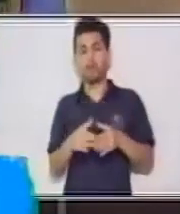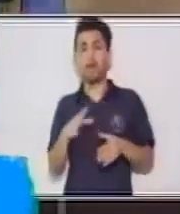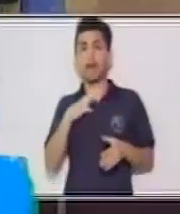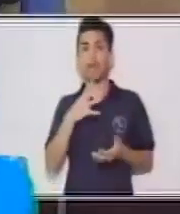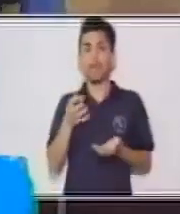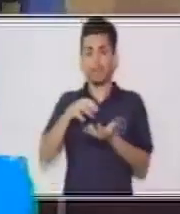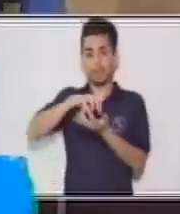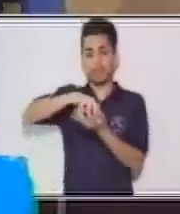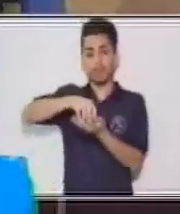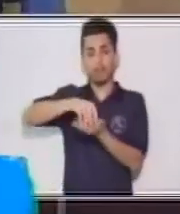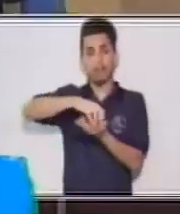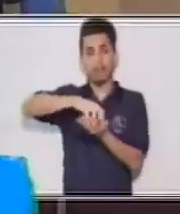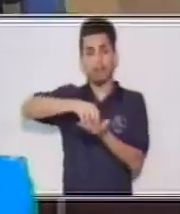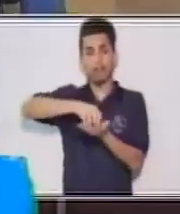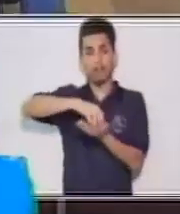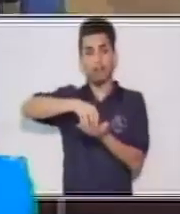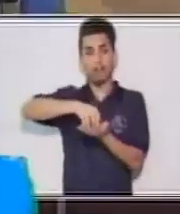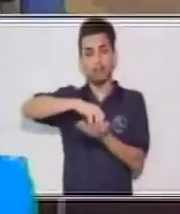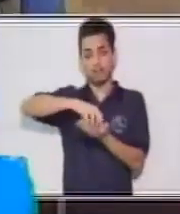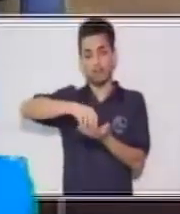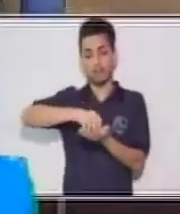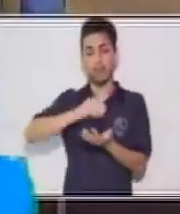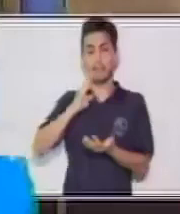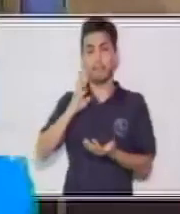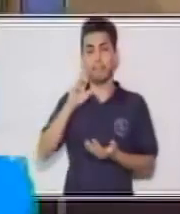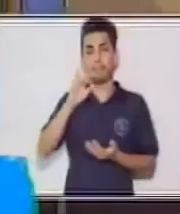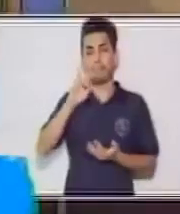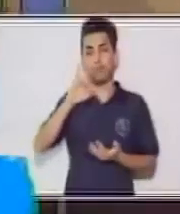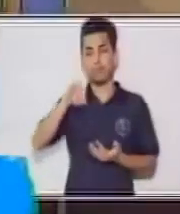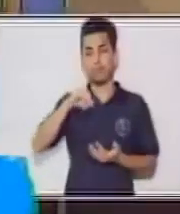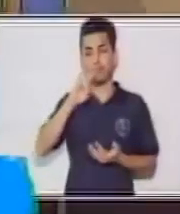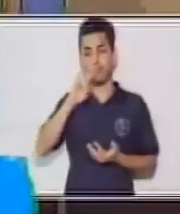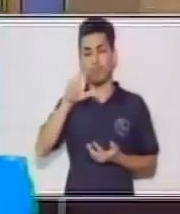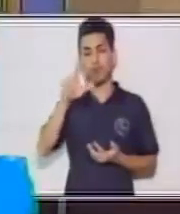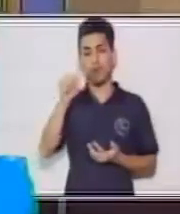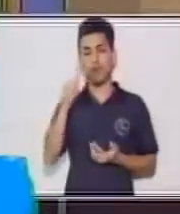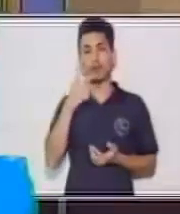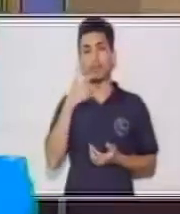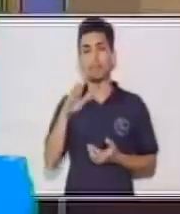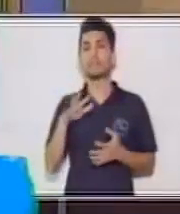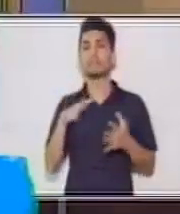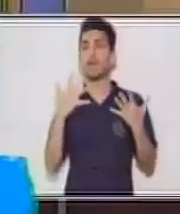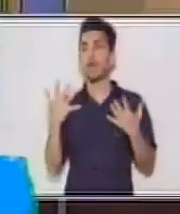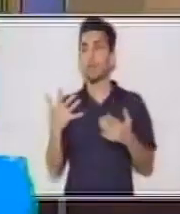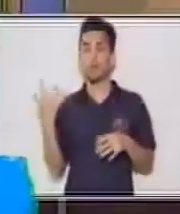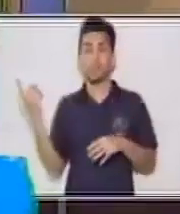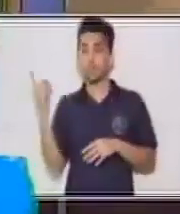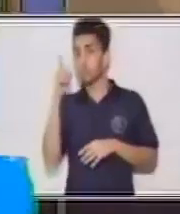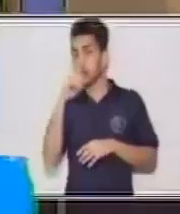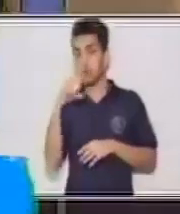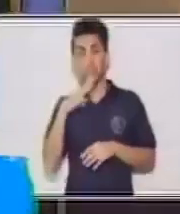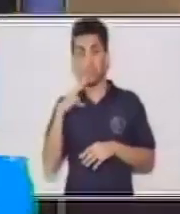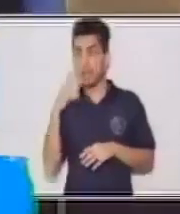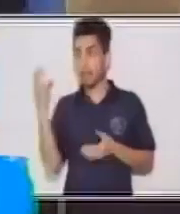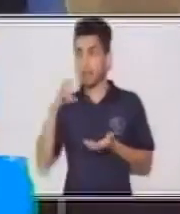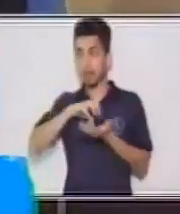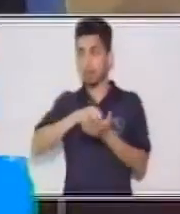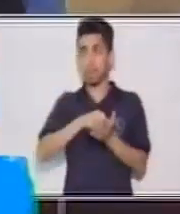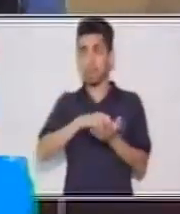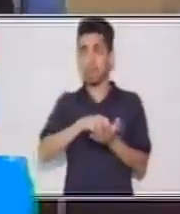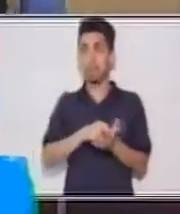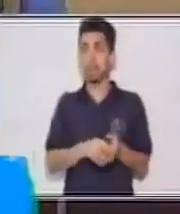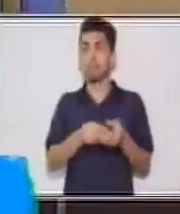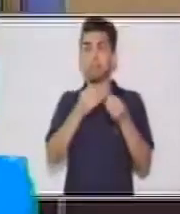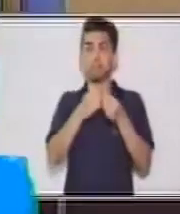llama brújula, y donde ellos les indica por dónde deben de ir. Si ellos no tuvieran esto, entonces perderían